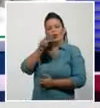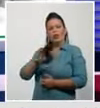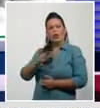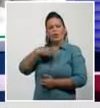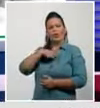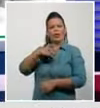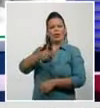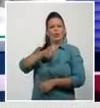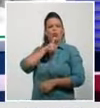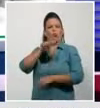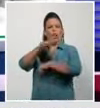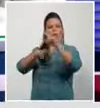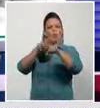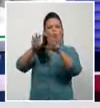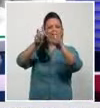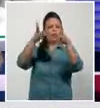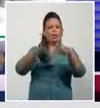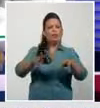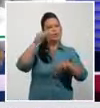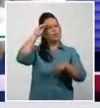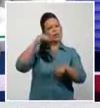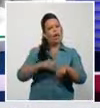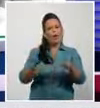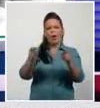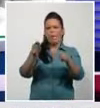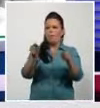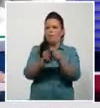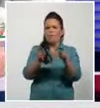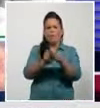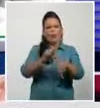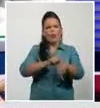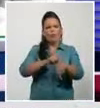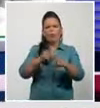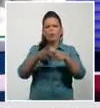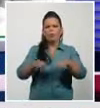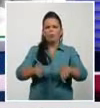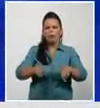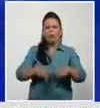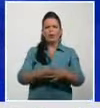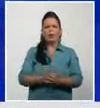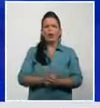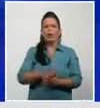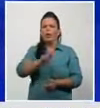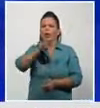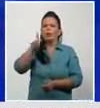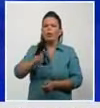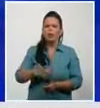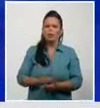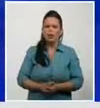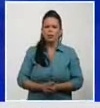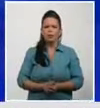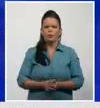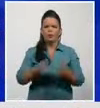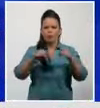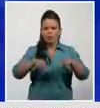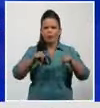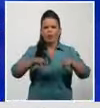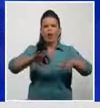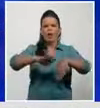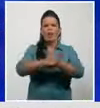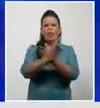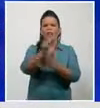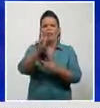aunque nos queda poco tiempo. Pregunta el embajador cubano Remigio Ruiz en este momento, que está siguiendo nuestra transmisión,